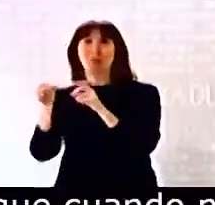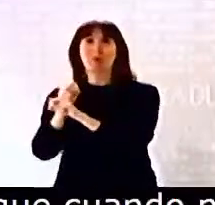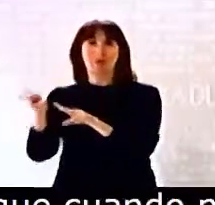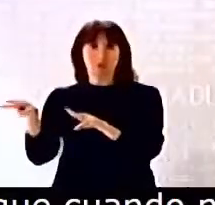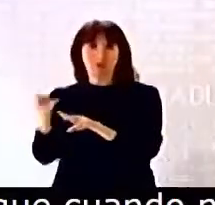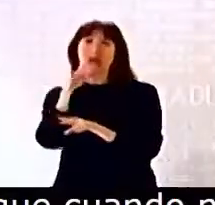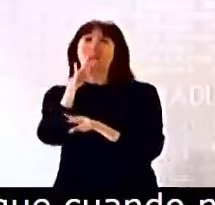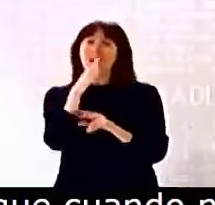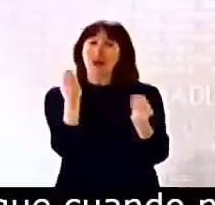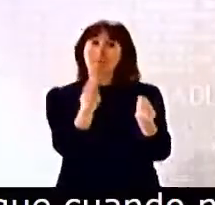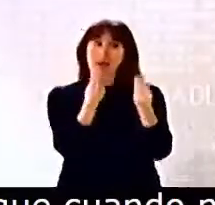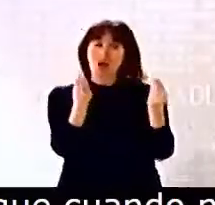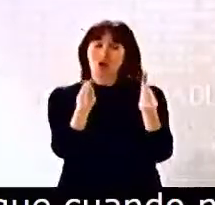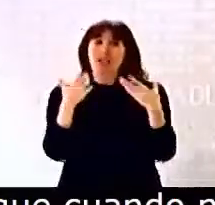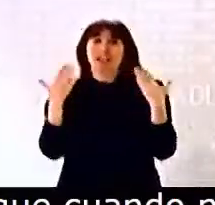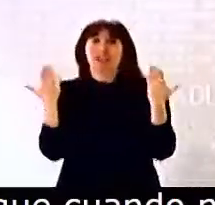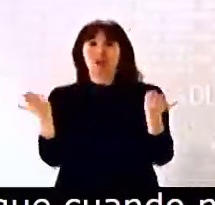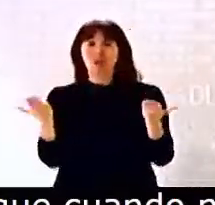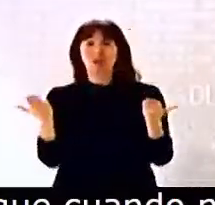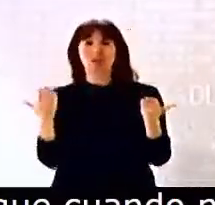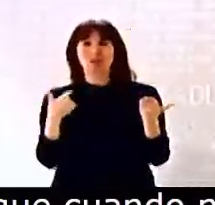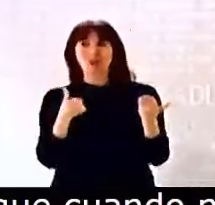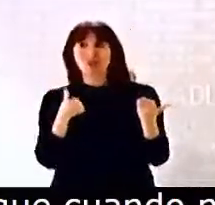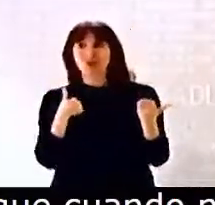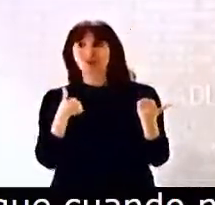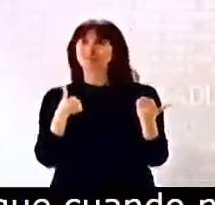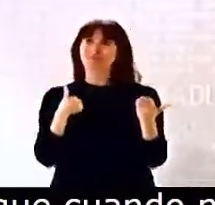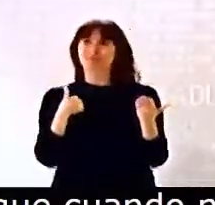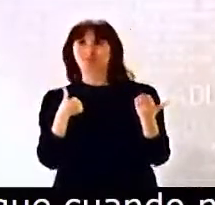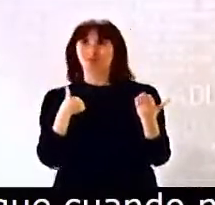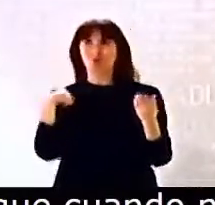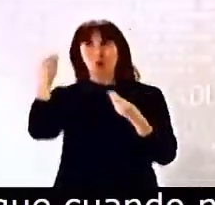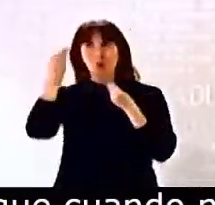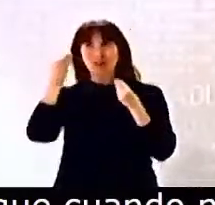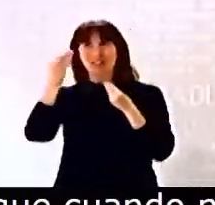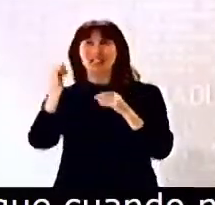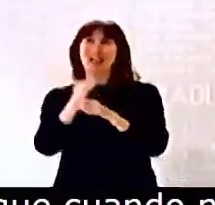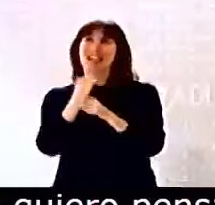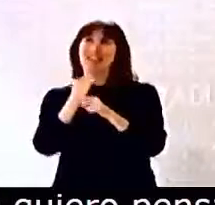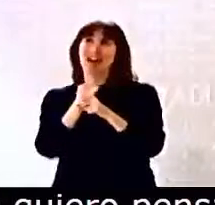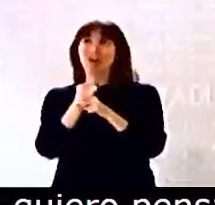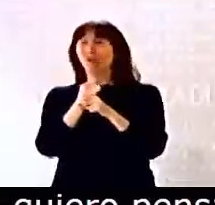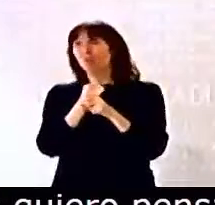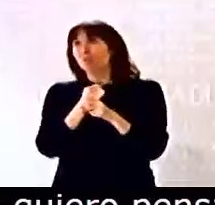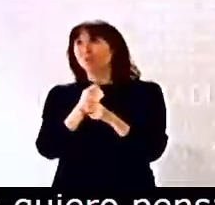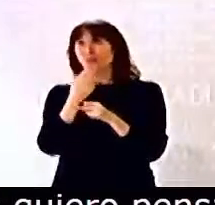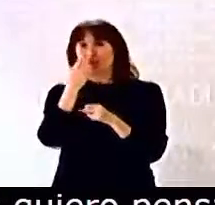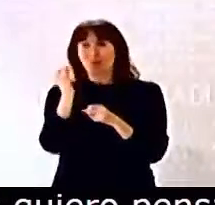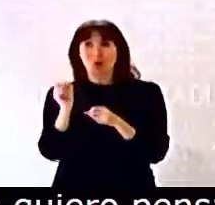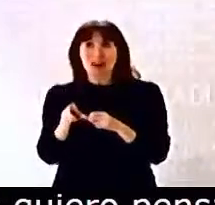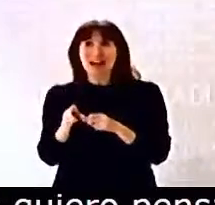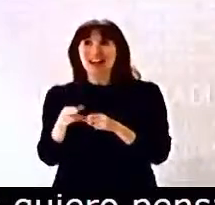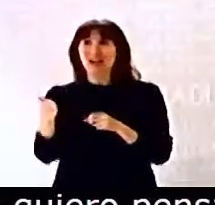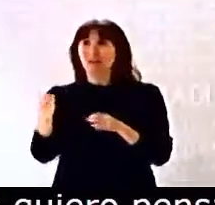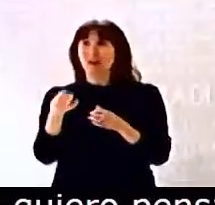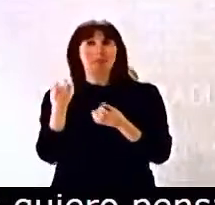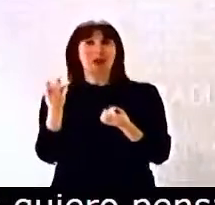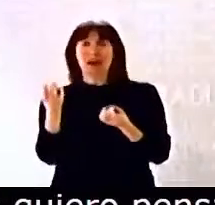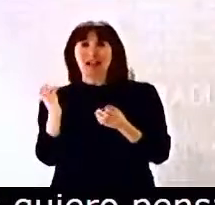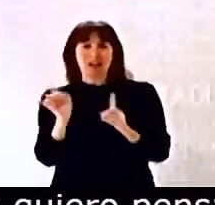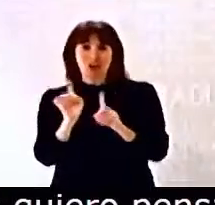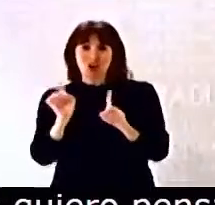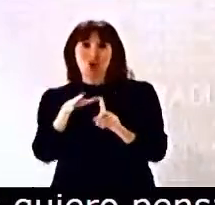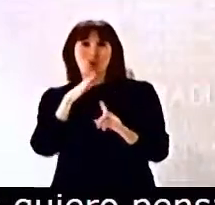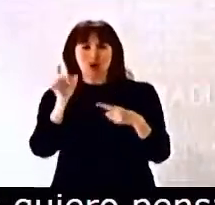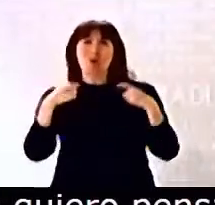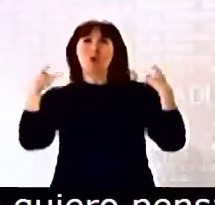lo cual, yo no quiero pensar que este trabajo ha sido en balde, porque ha sido un esfuerzo titánico por